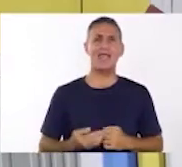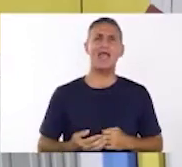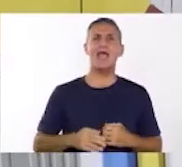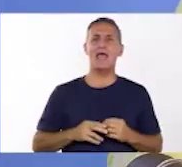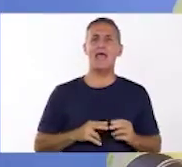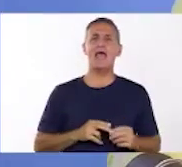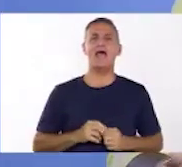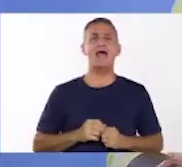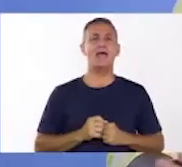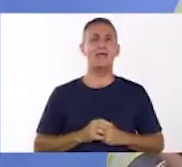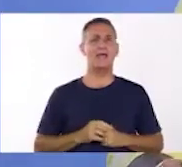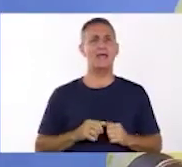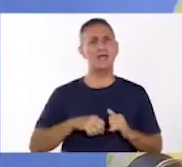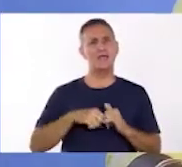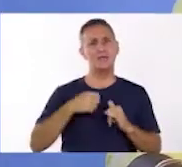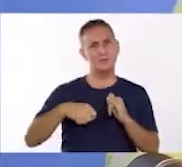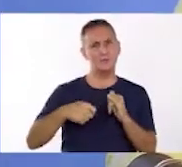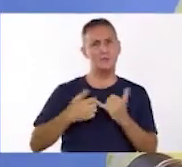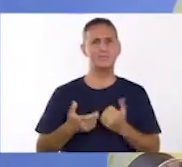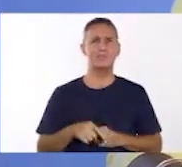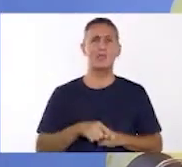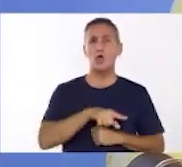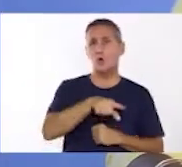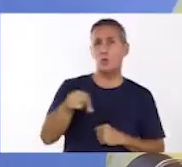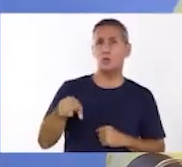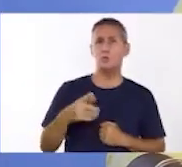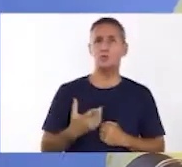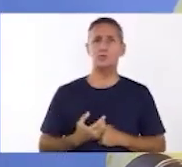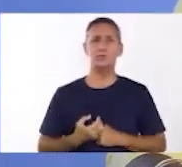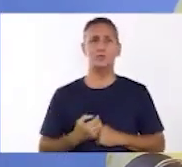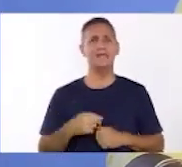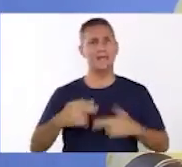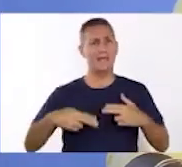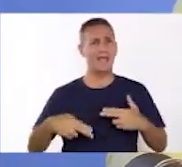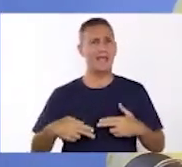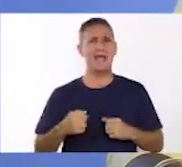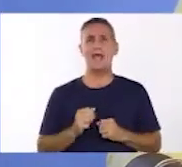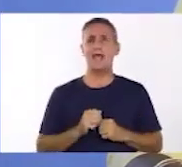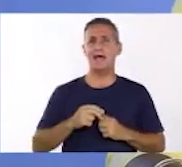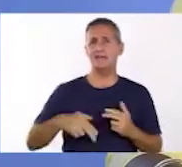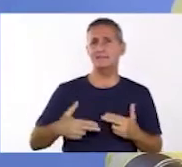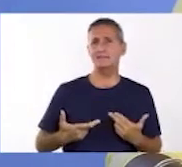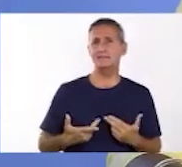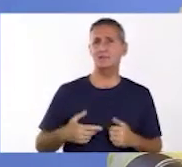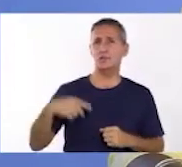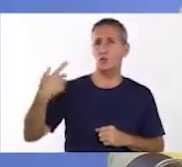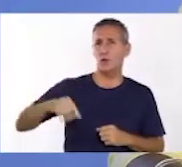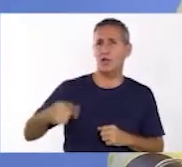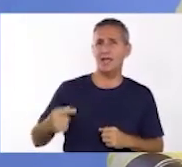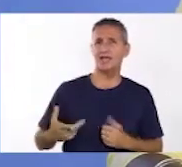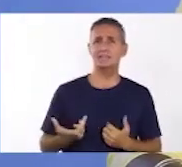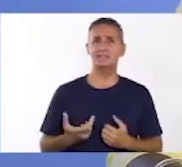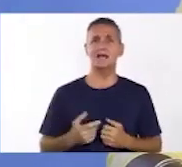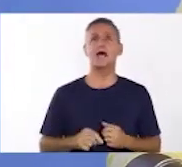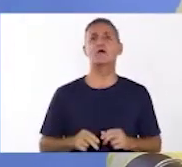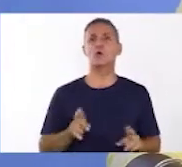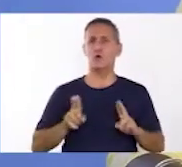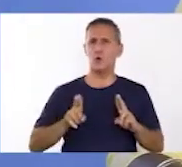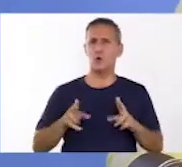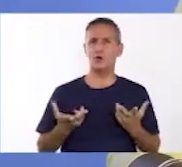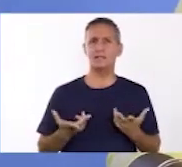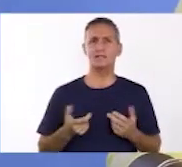hogares. Espero que ustedes estén realizando todos los ejercicios que se le han